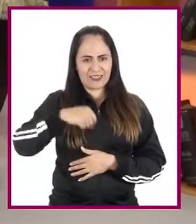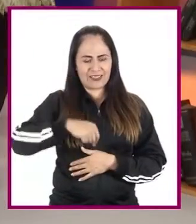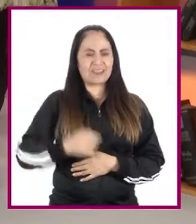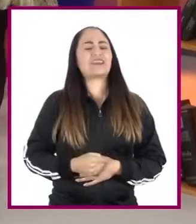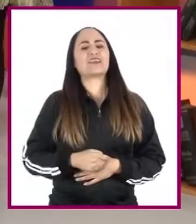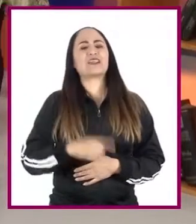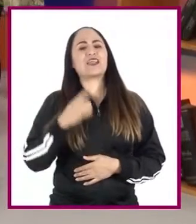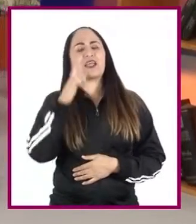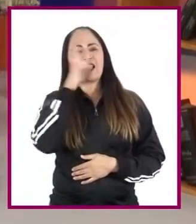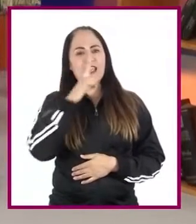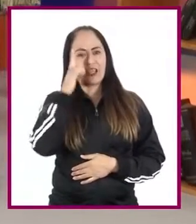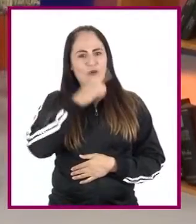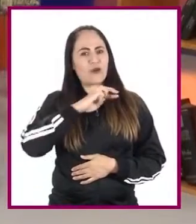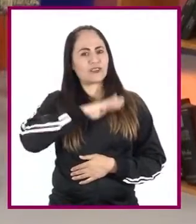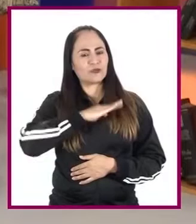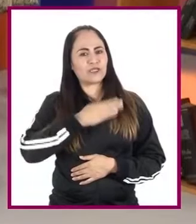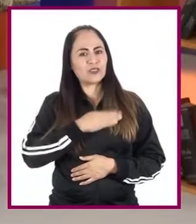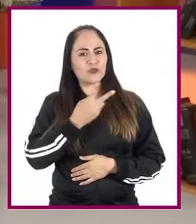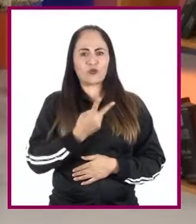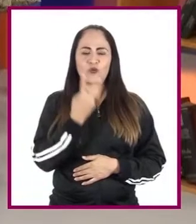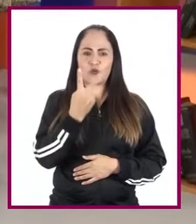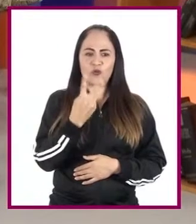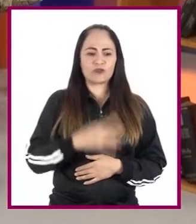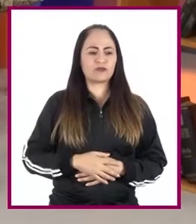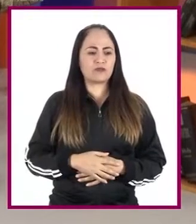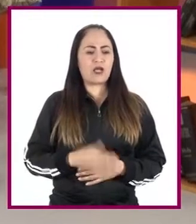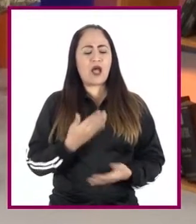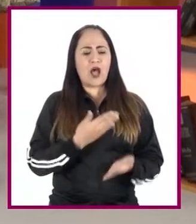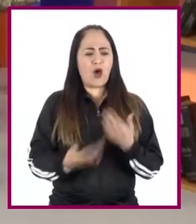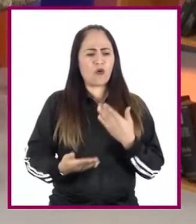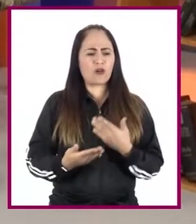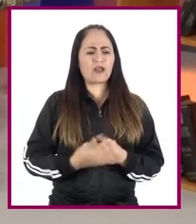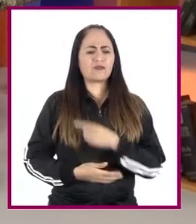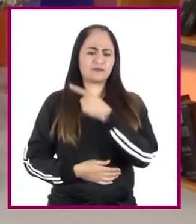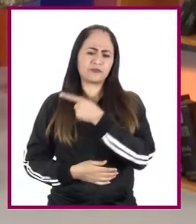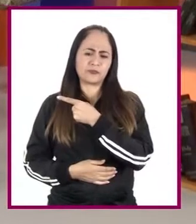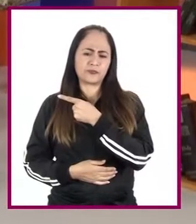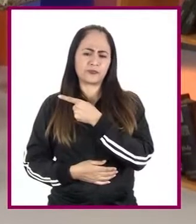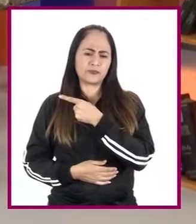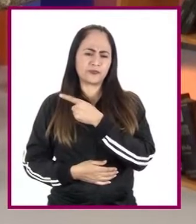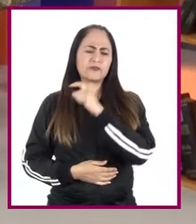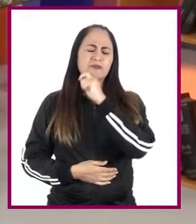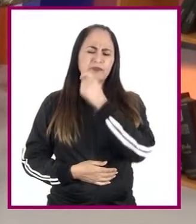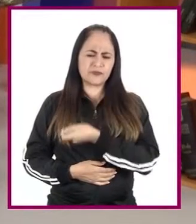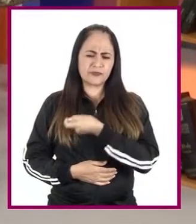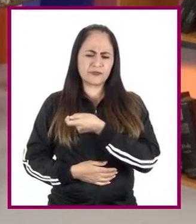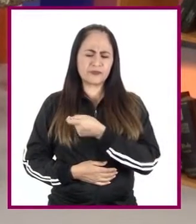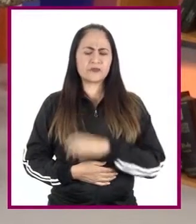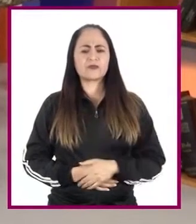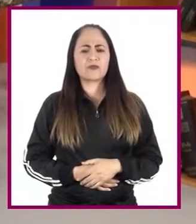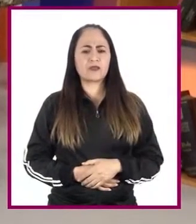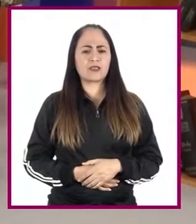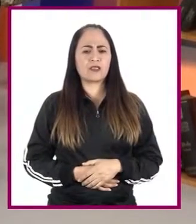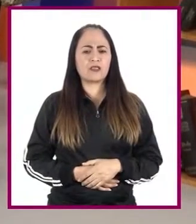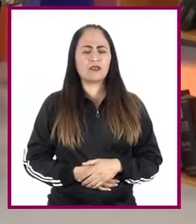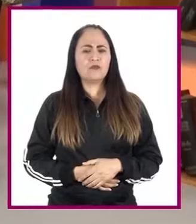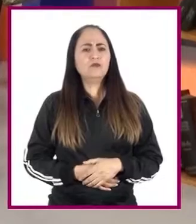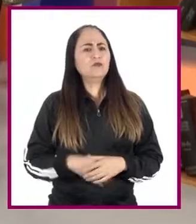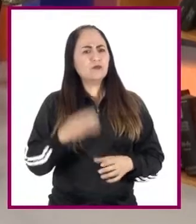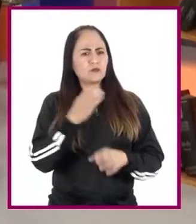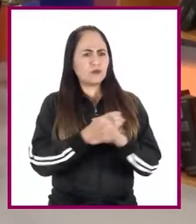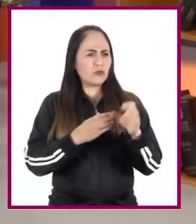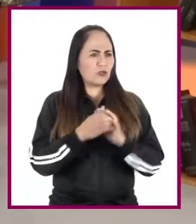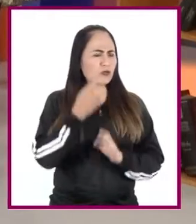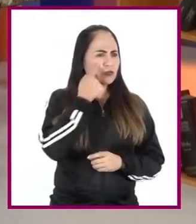2. Hoy hablaremos sobre el sonido de la campaña y con eso nos referimos a identificar recursos naturales